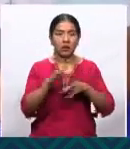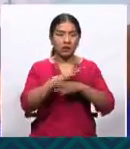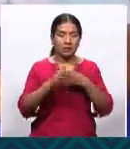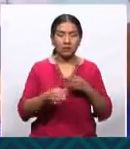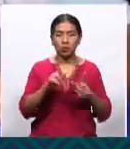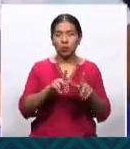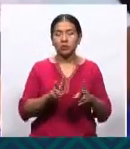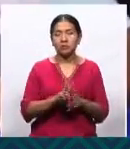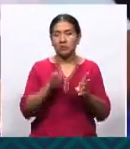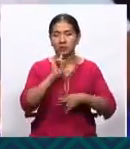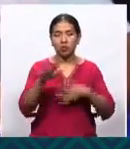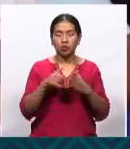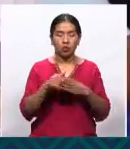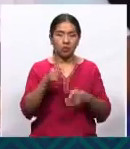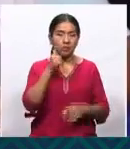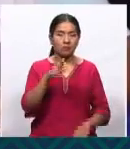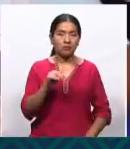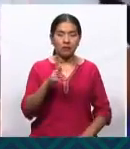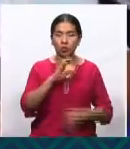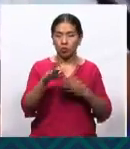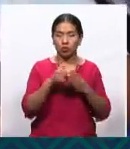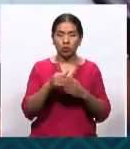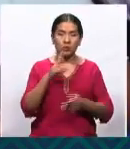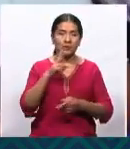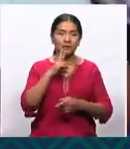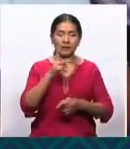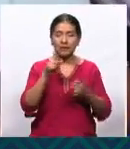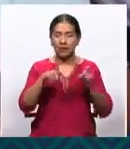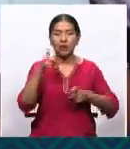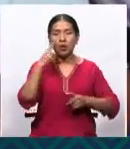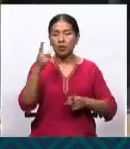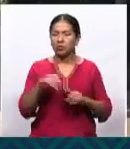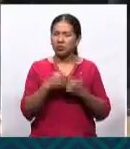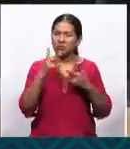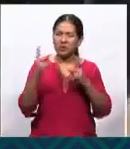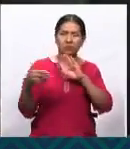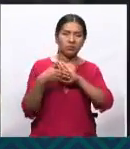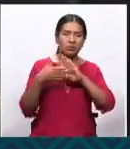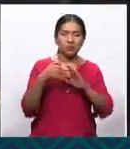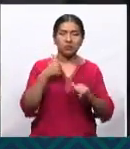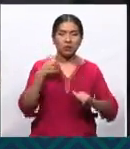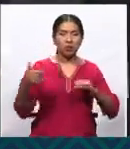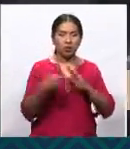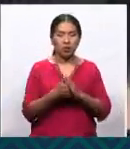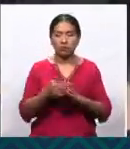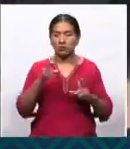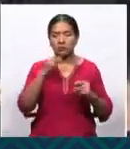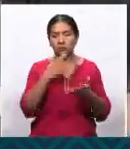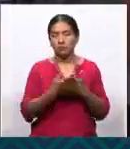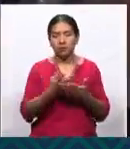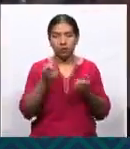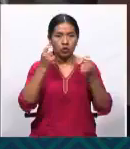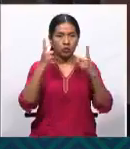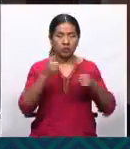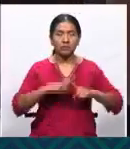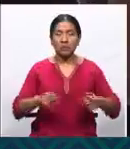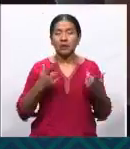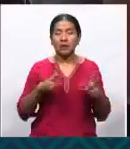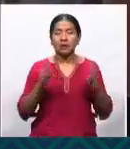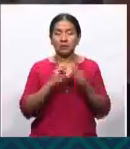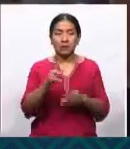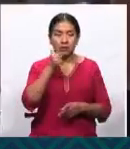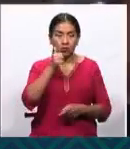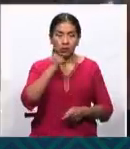Santa Cruz, Bartolina Sisa, Felipa Lalil Montenegro, denunciara amenazas por parte de personeros del entorno del gobernador Fernando Camacho, la